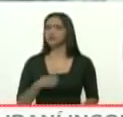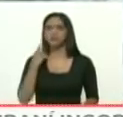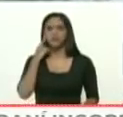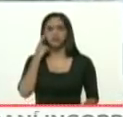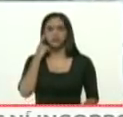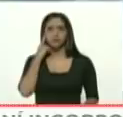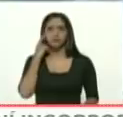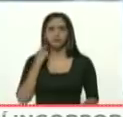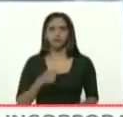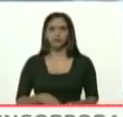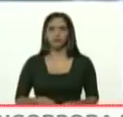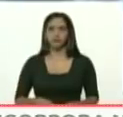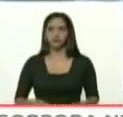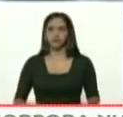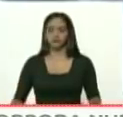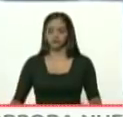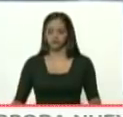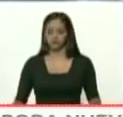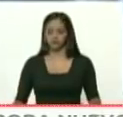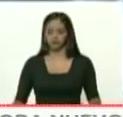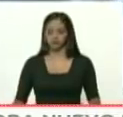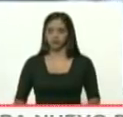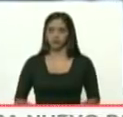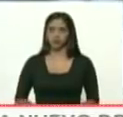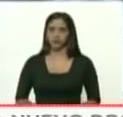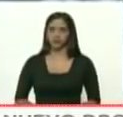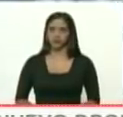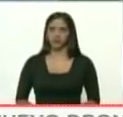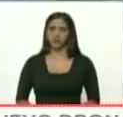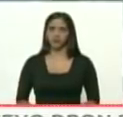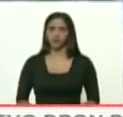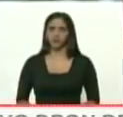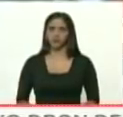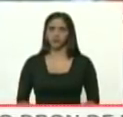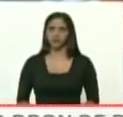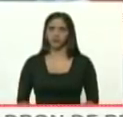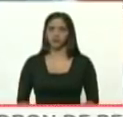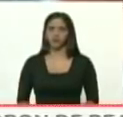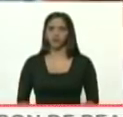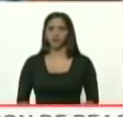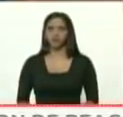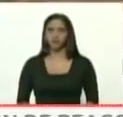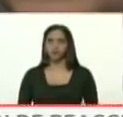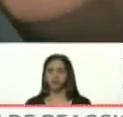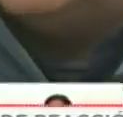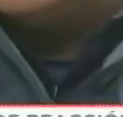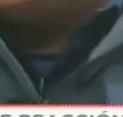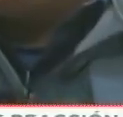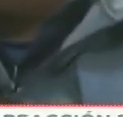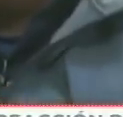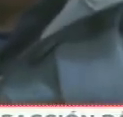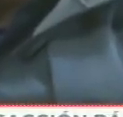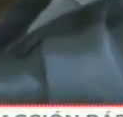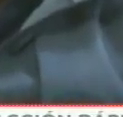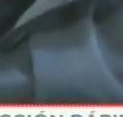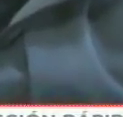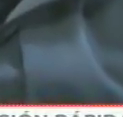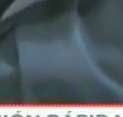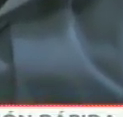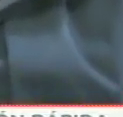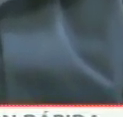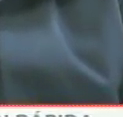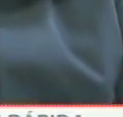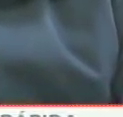todo lo que tiene que ver con la guerra psicológica, la guerra mediática y este entramado sistemático de guerra